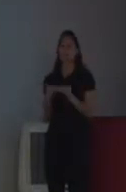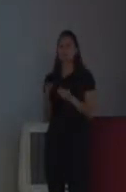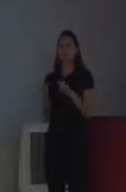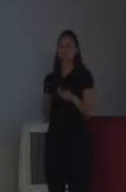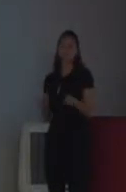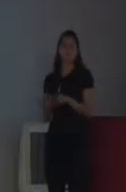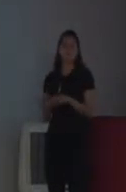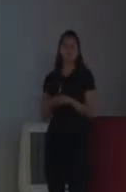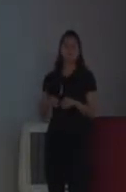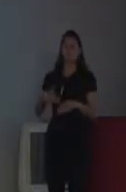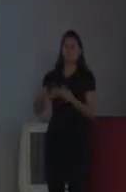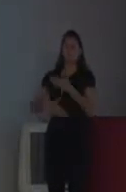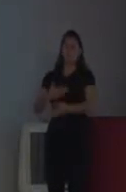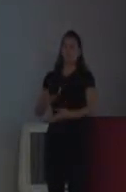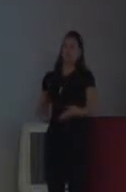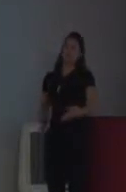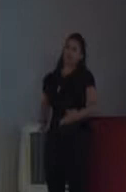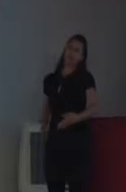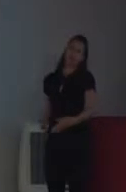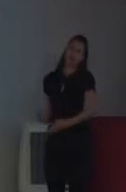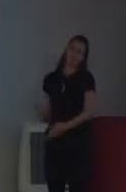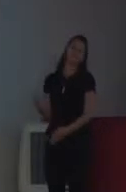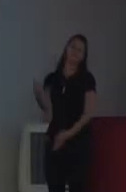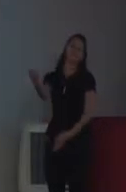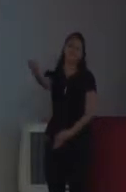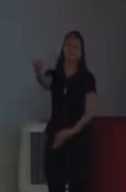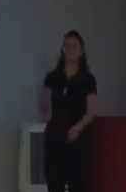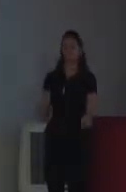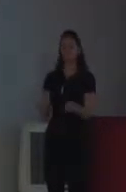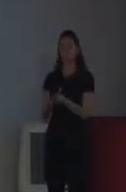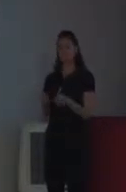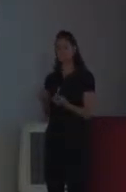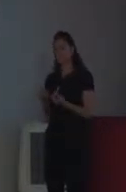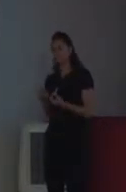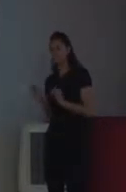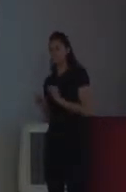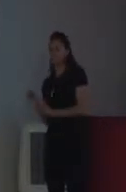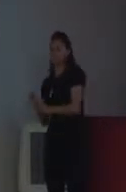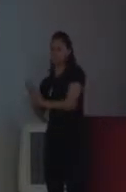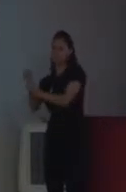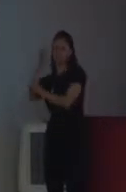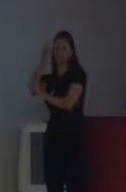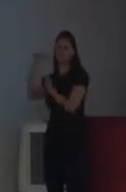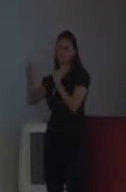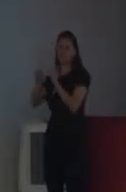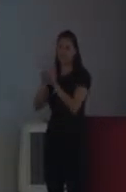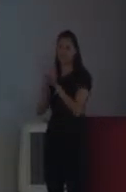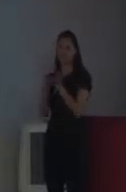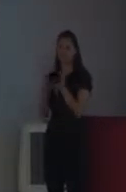porque es una ley ambiciosa, ¿sí? Es una ley